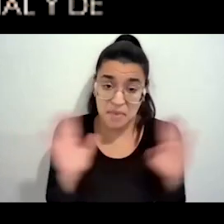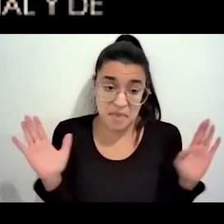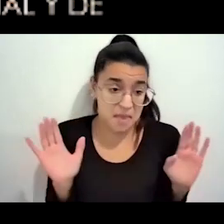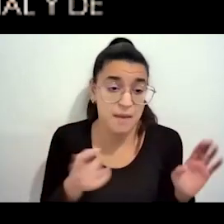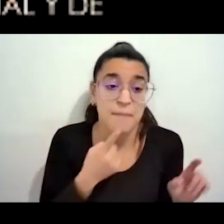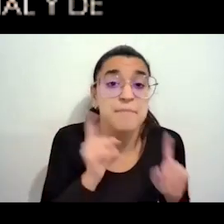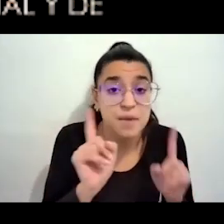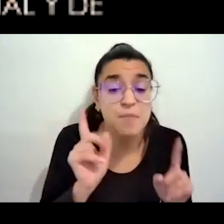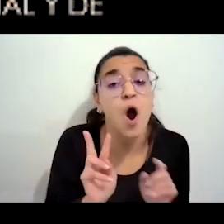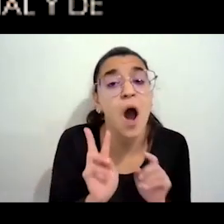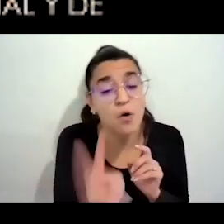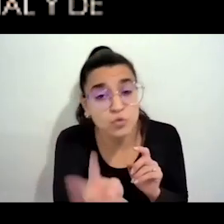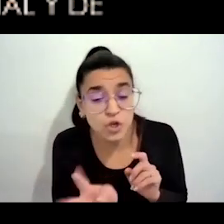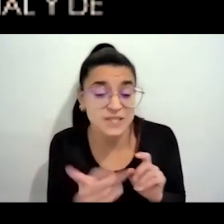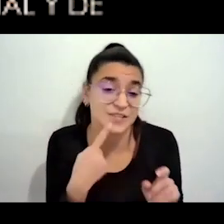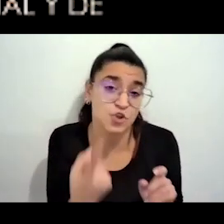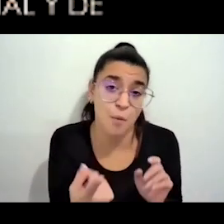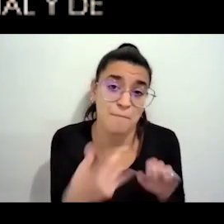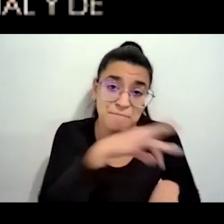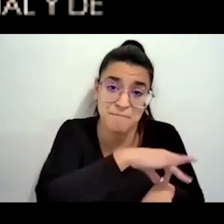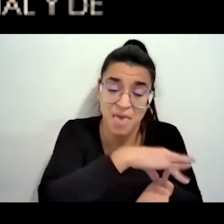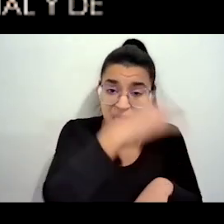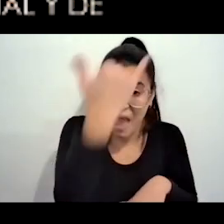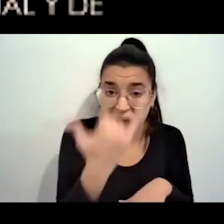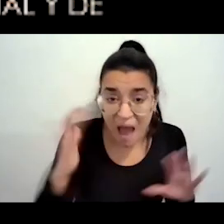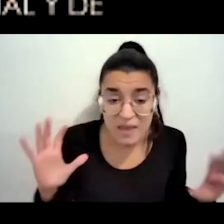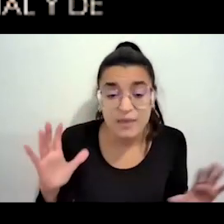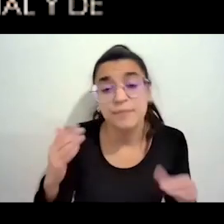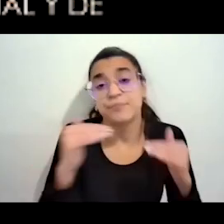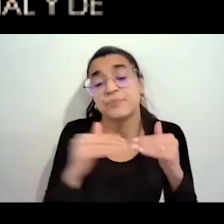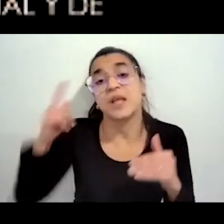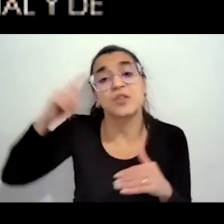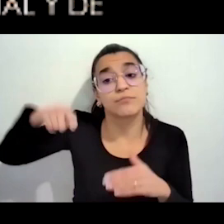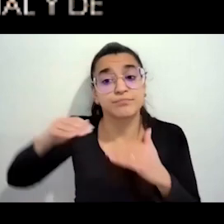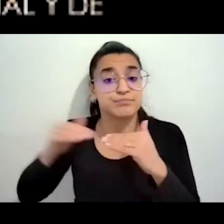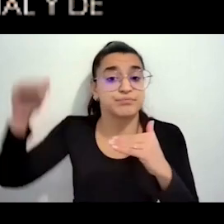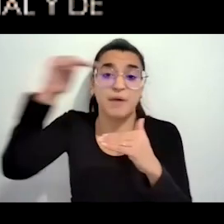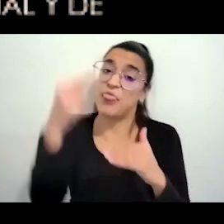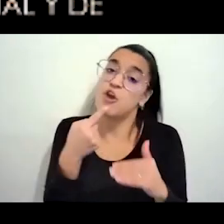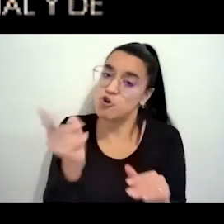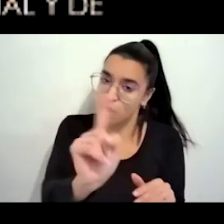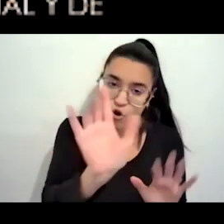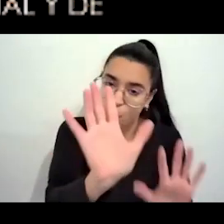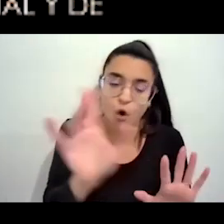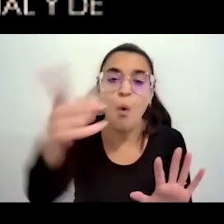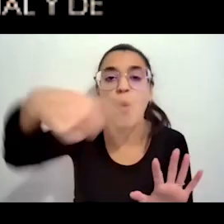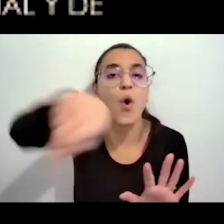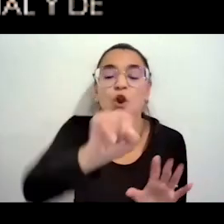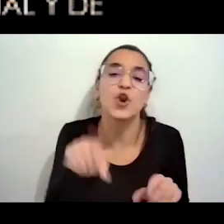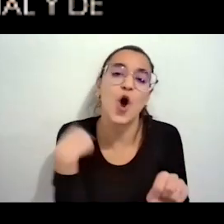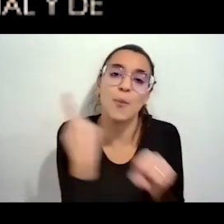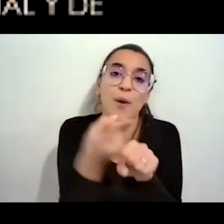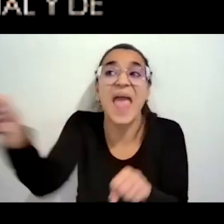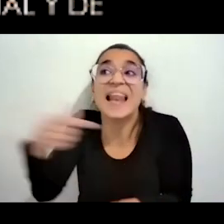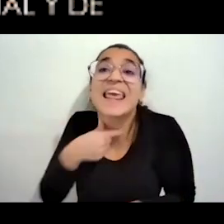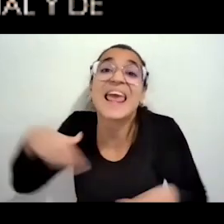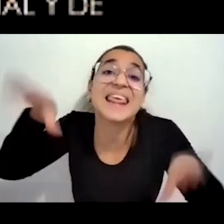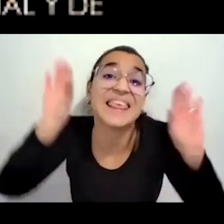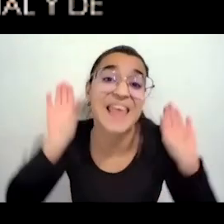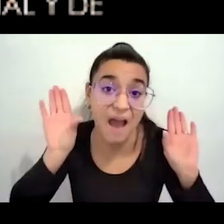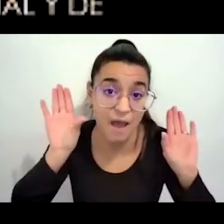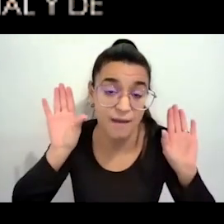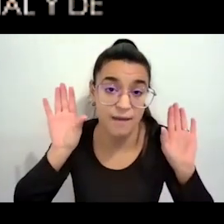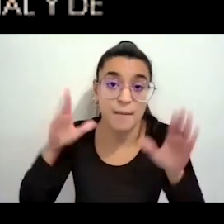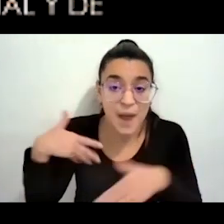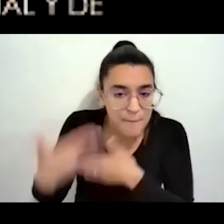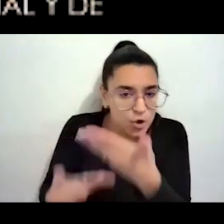una práctica médica. O sea que el Superior Tribunal lo que dijo es, no, momento, ustedes no pueden presumir que él quería para hacer un